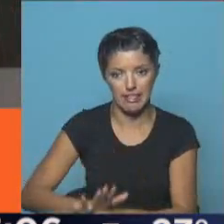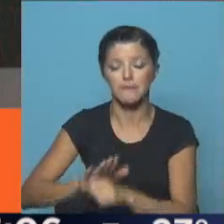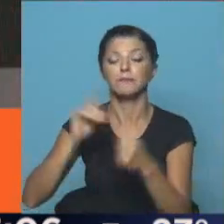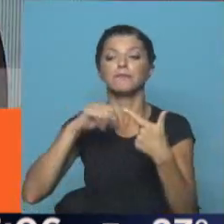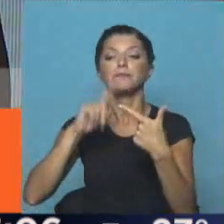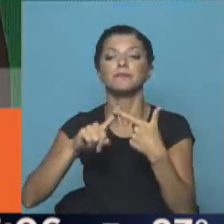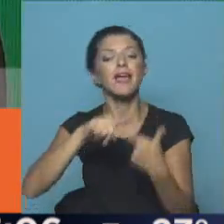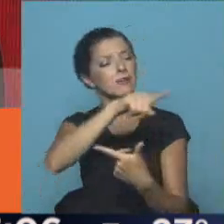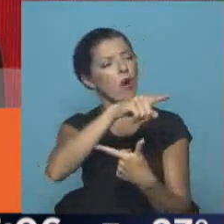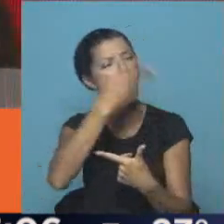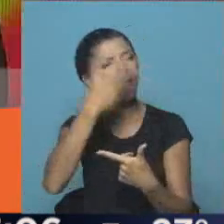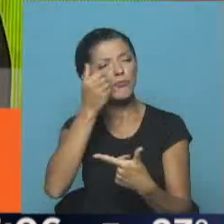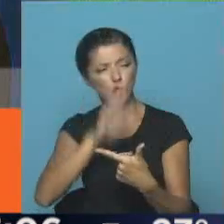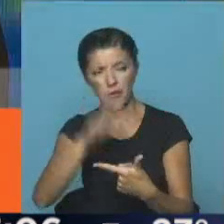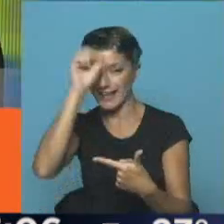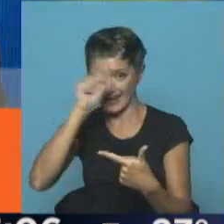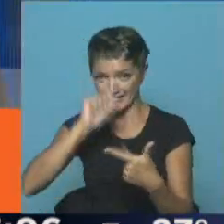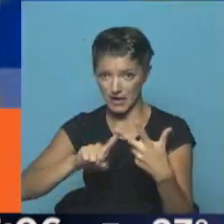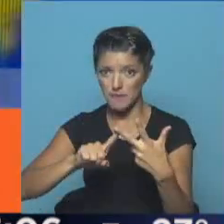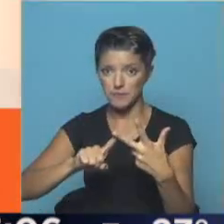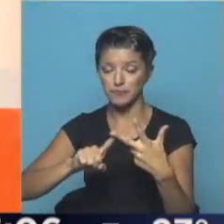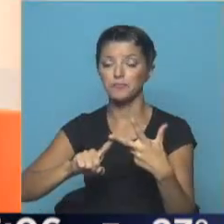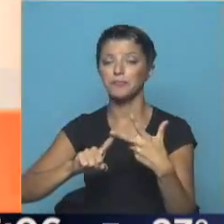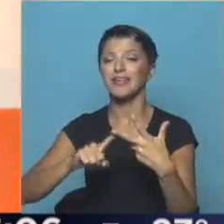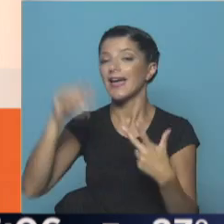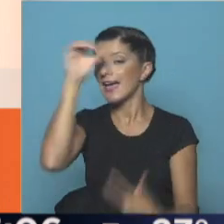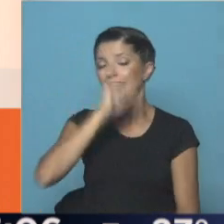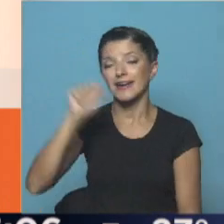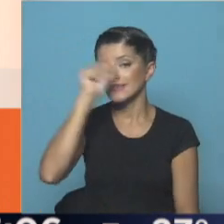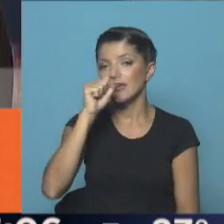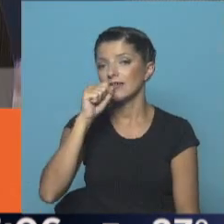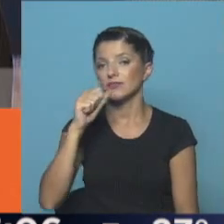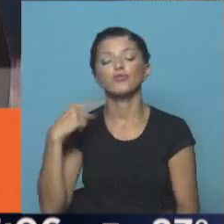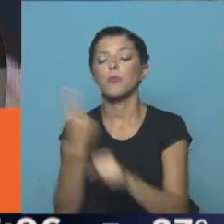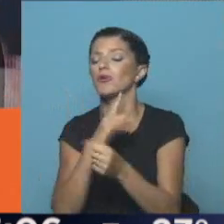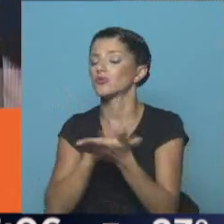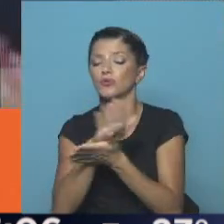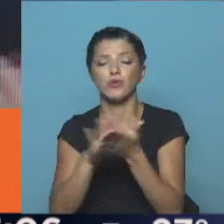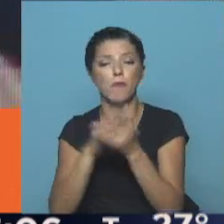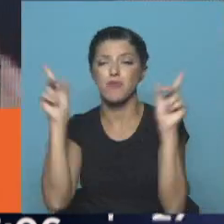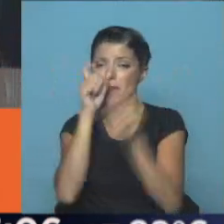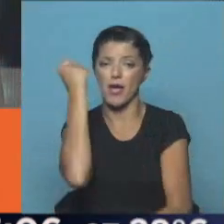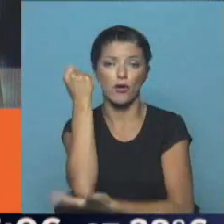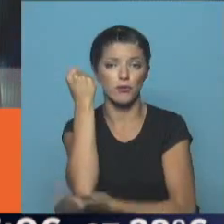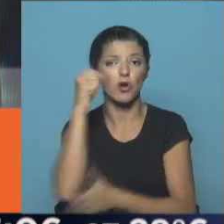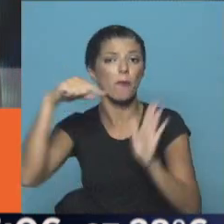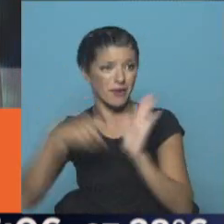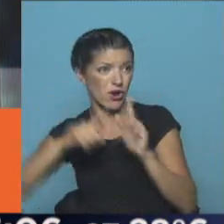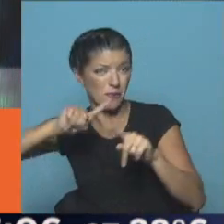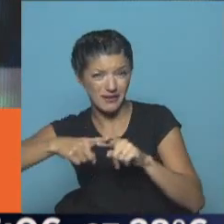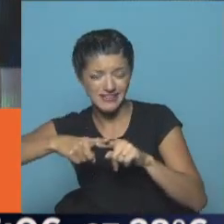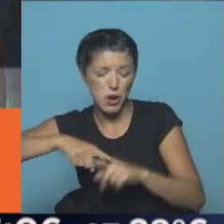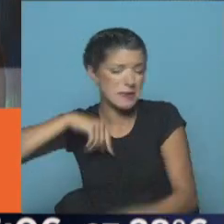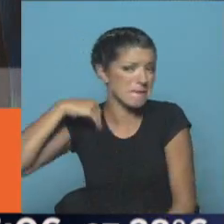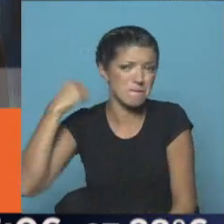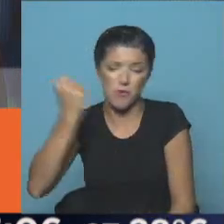de Grecia. Grecia es incorregible en términos económicos para los europeos, pero es fundamental en términos políticos, por